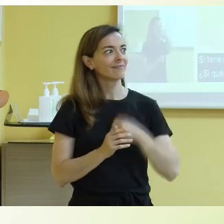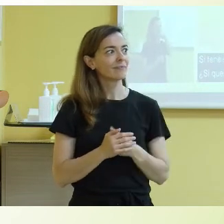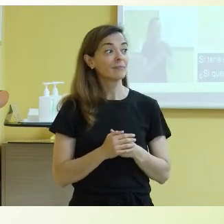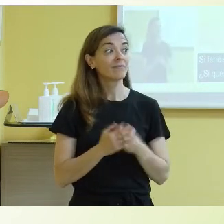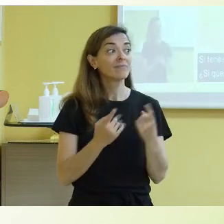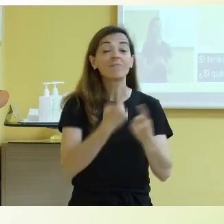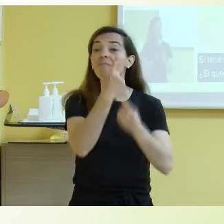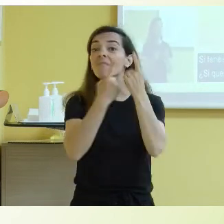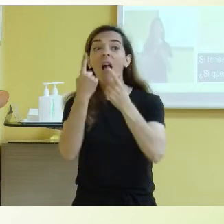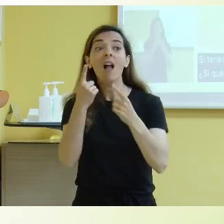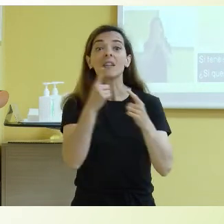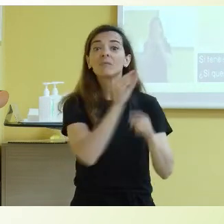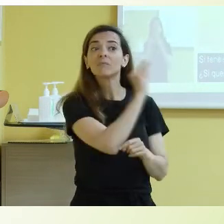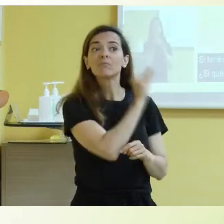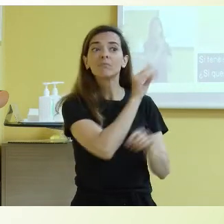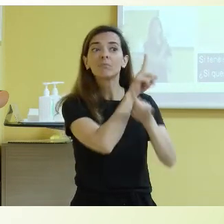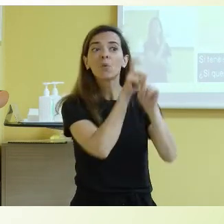¿Alguien quiere hacer alguna pregunta?